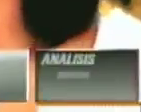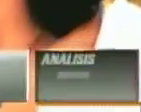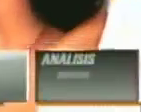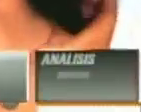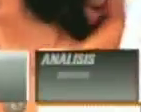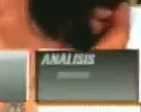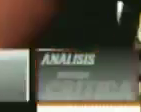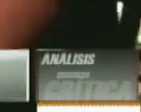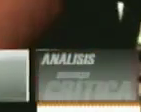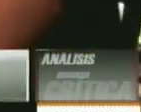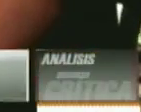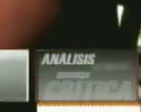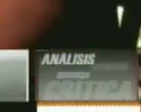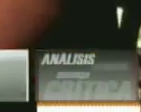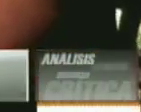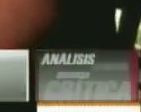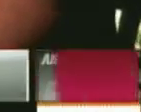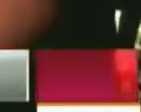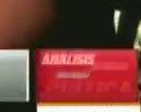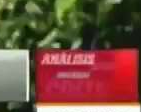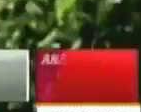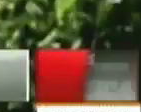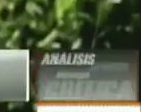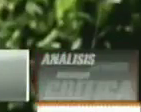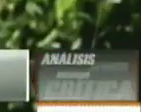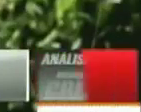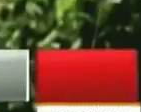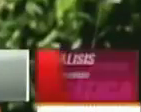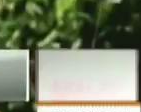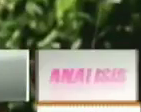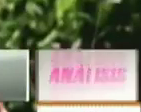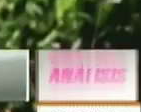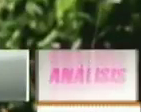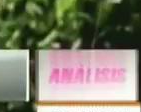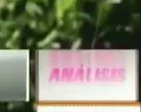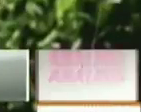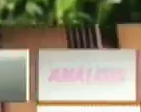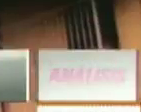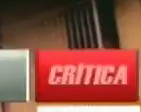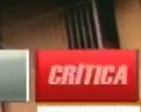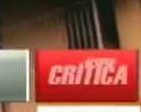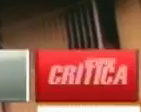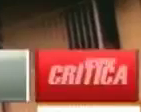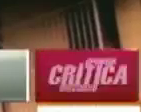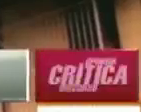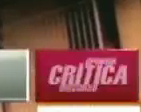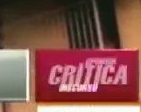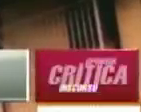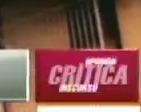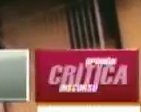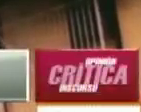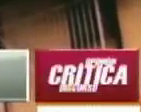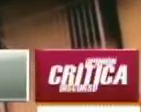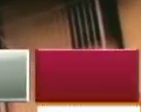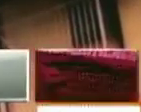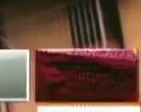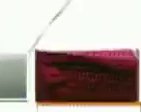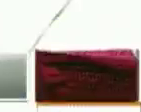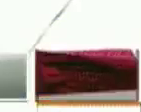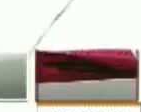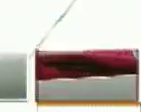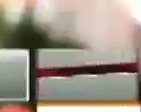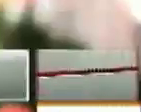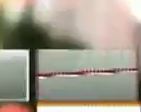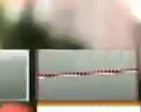los plurales, nacimiento y despedida, los que ponemos la vida para que la historia cambie. Nosotros somos los pobres,